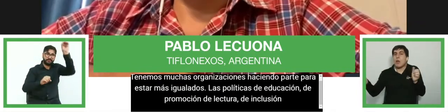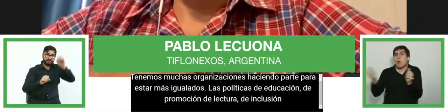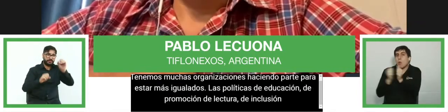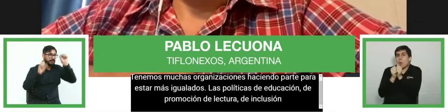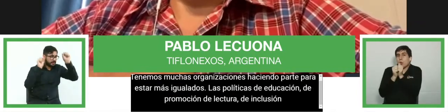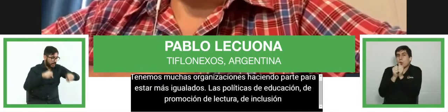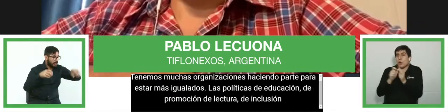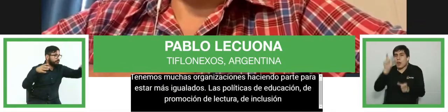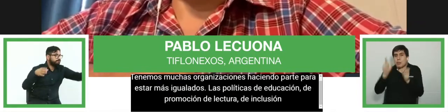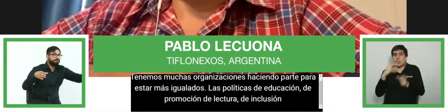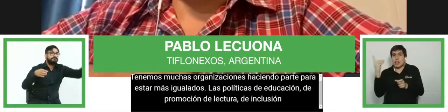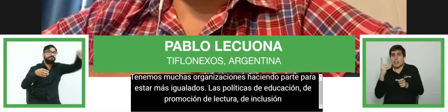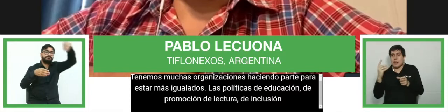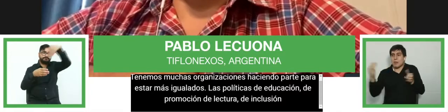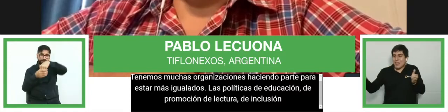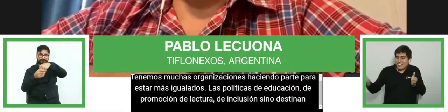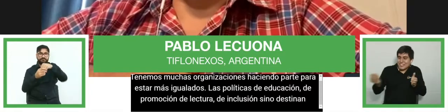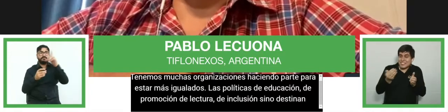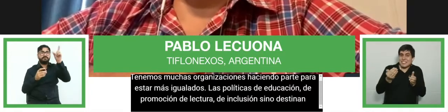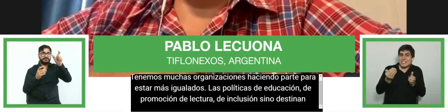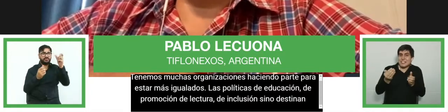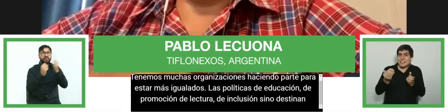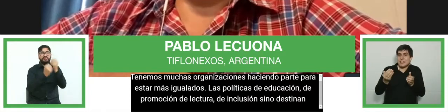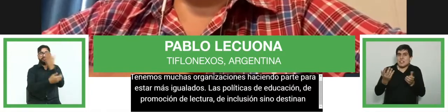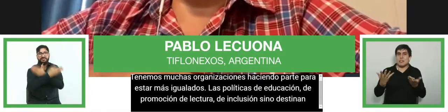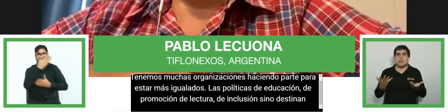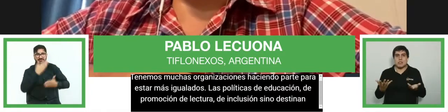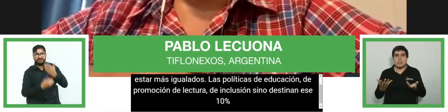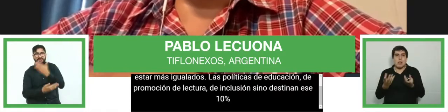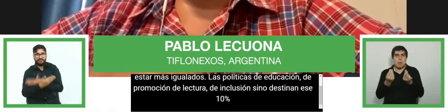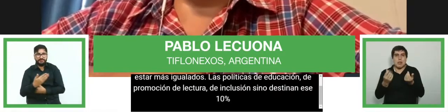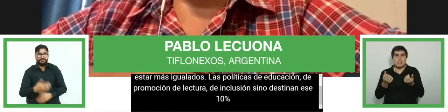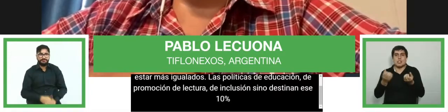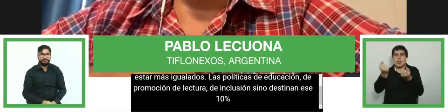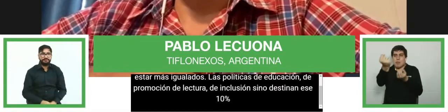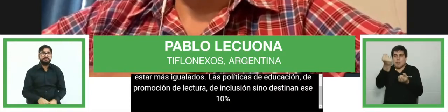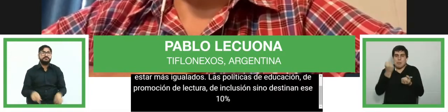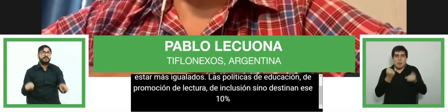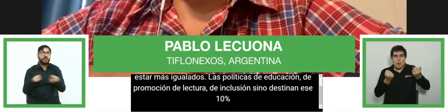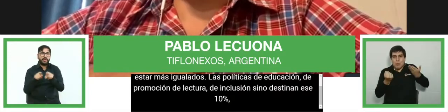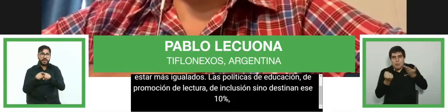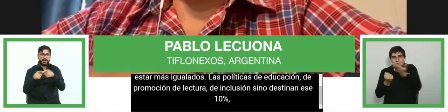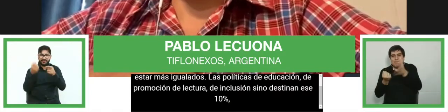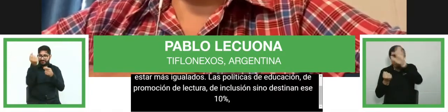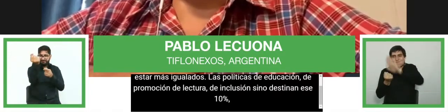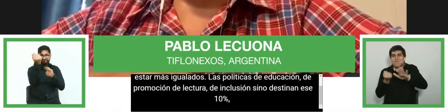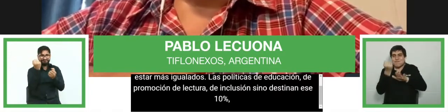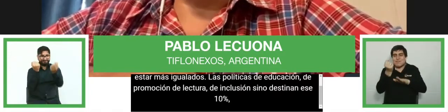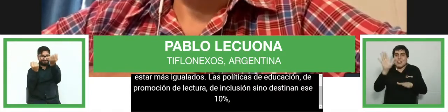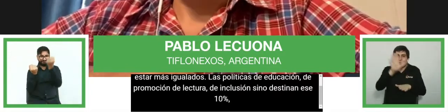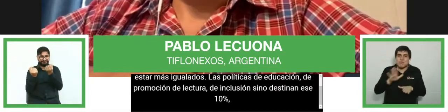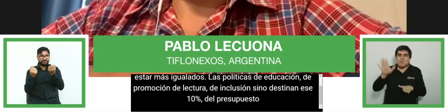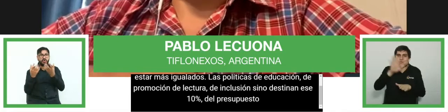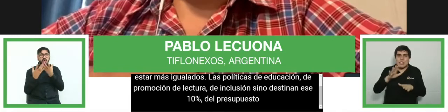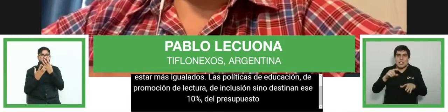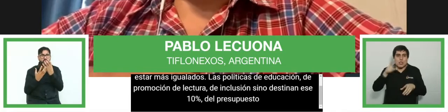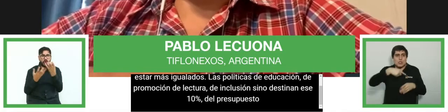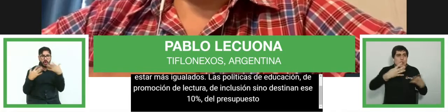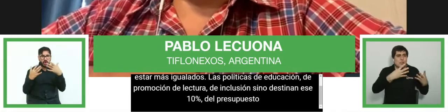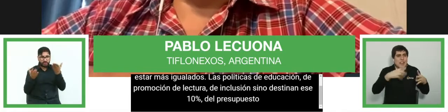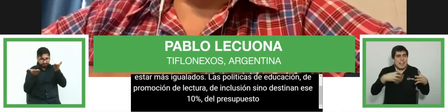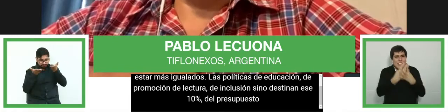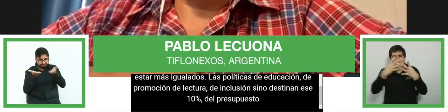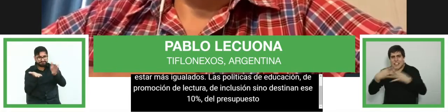discapacidad, como decimos por acá, estamos en el horno, los esfuerzos son pequeños, los esfuerzos, por más redes que armemos,